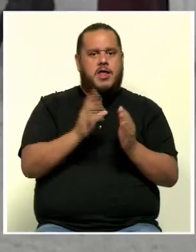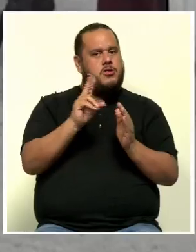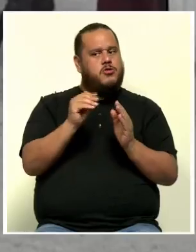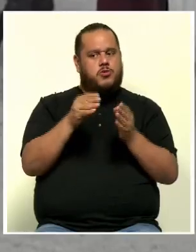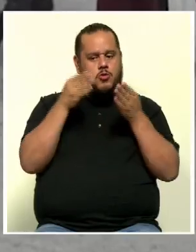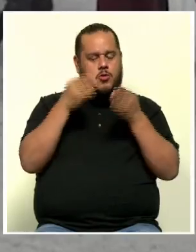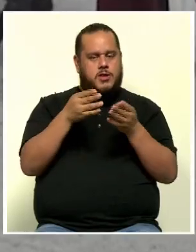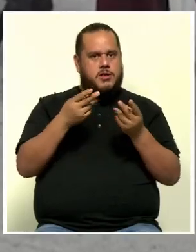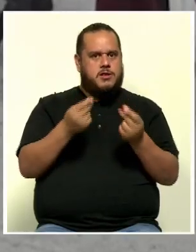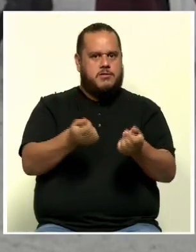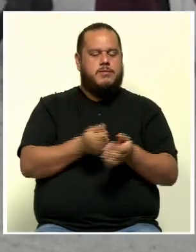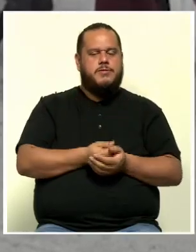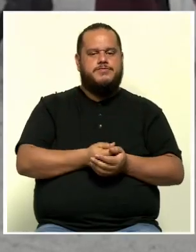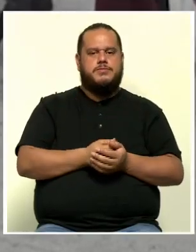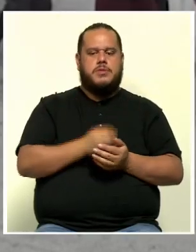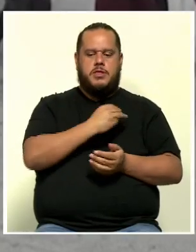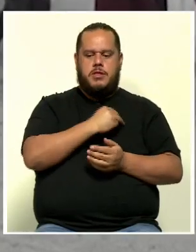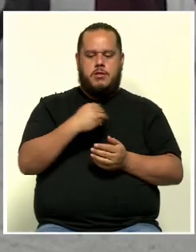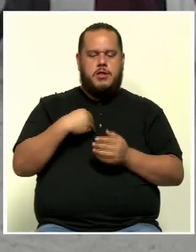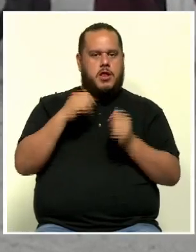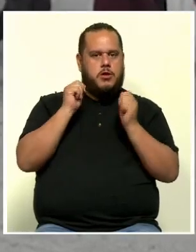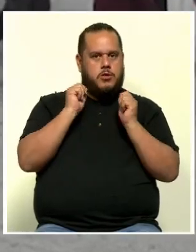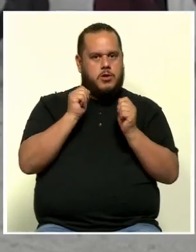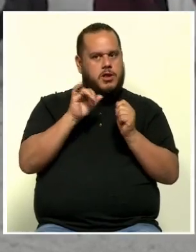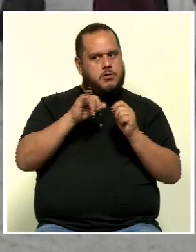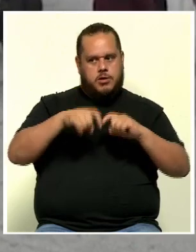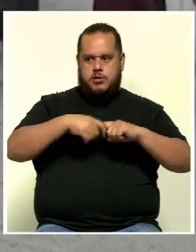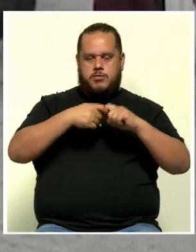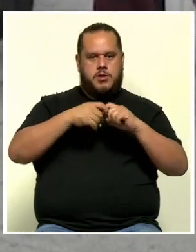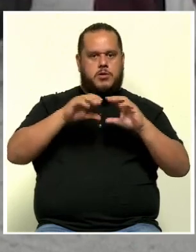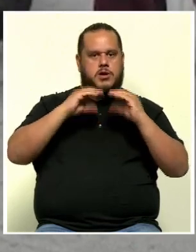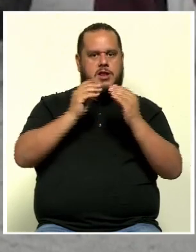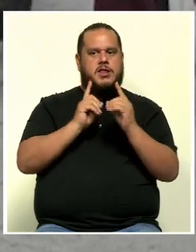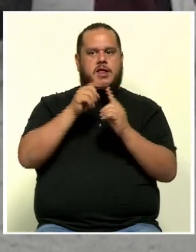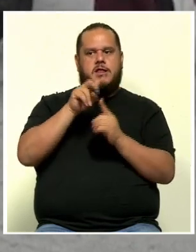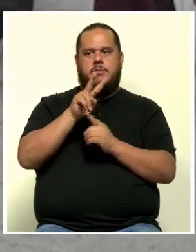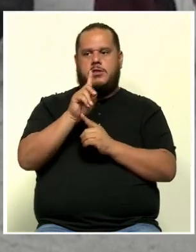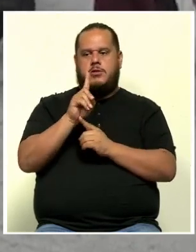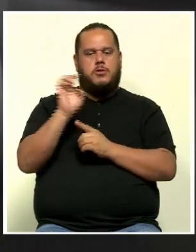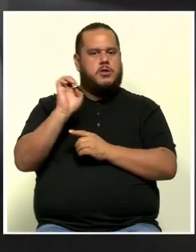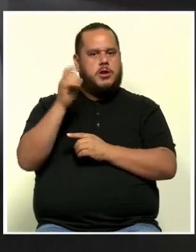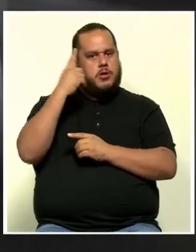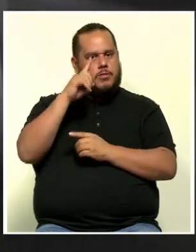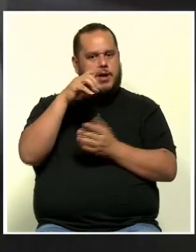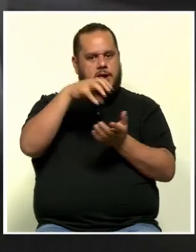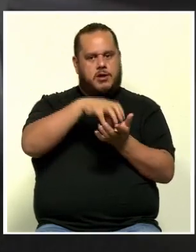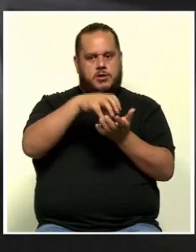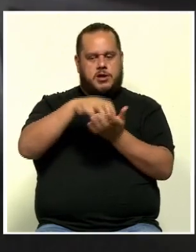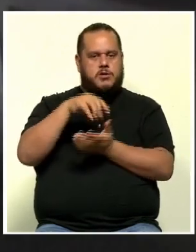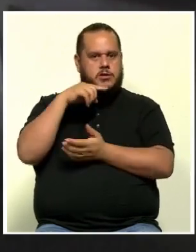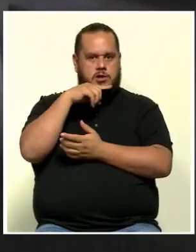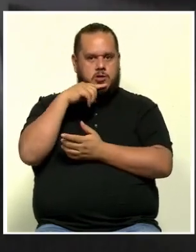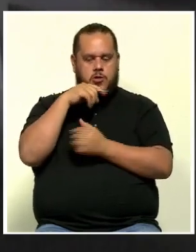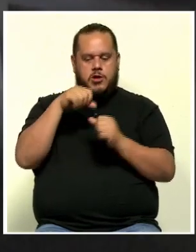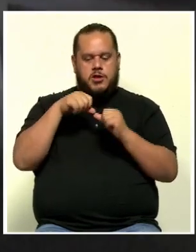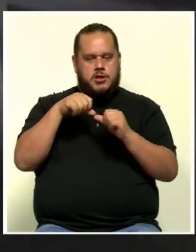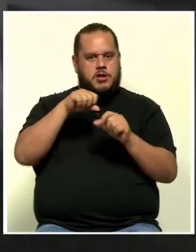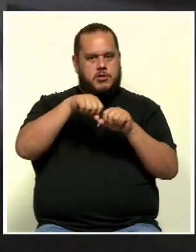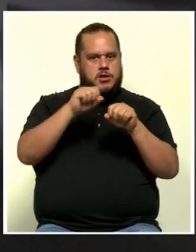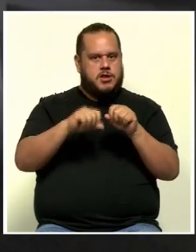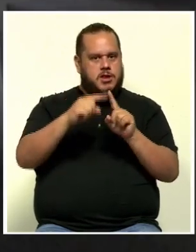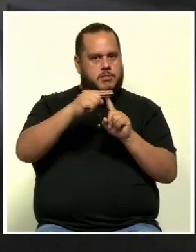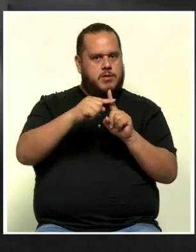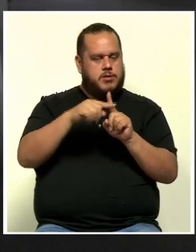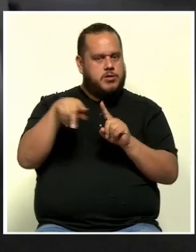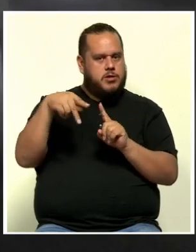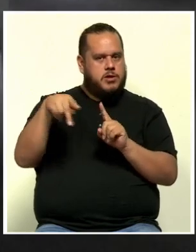rápido. El Ministerio de Educación también suspendió clases hasta el 21 de enero para los cantones en rojo, siguiendo el sistema de medición de